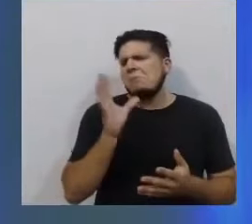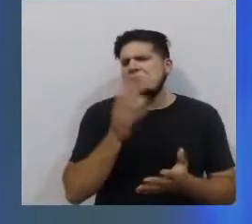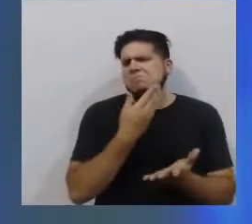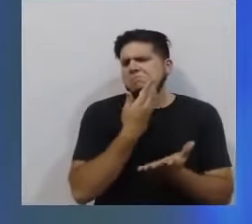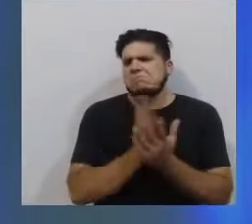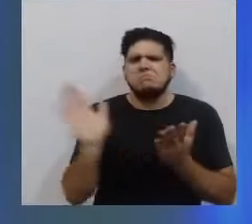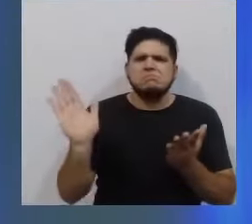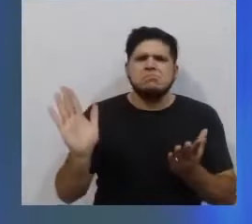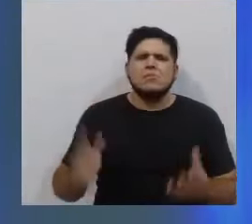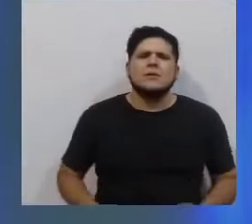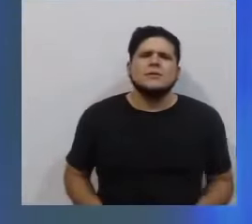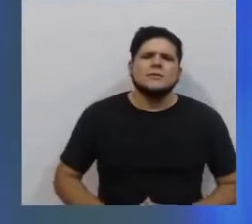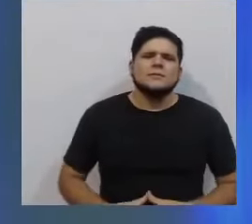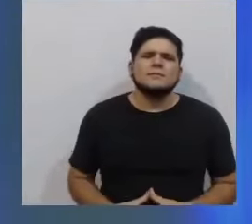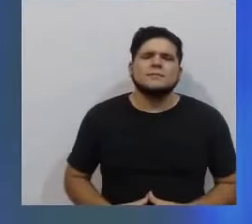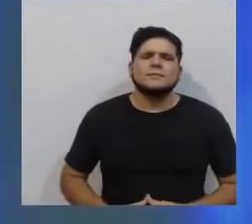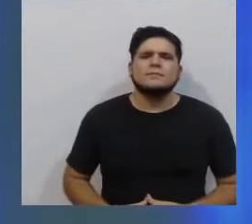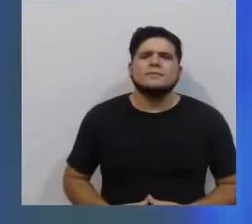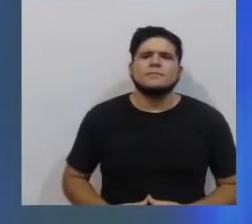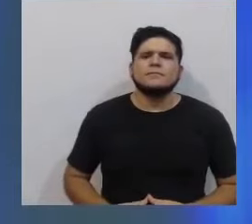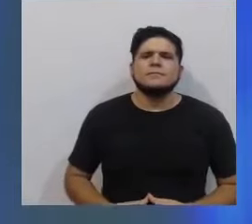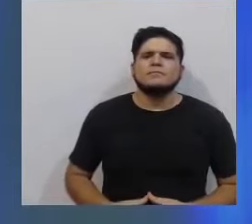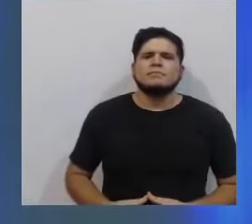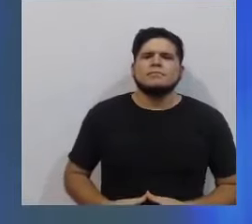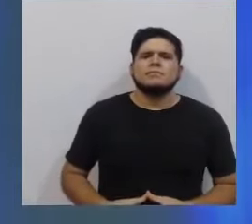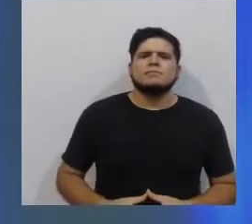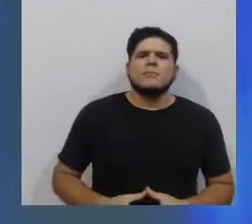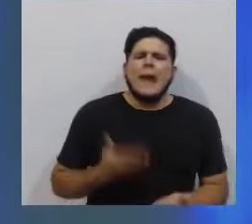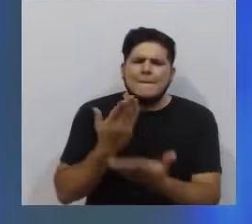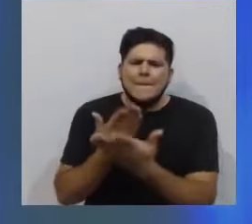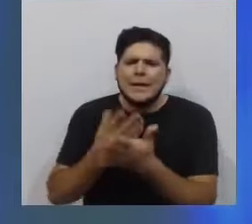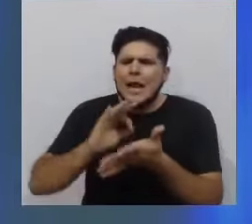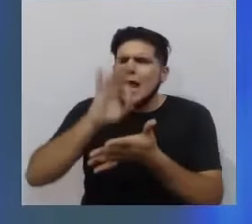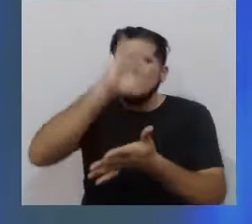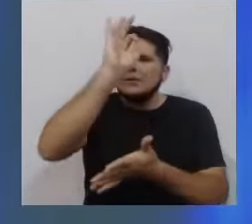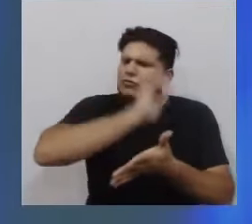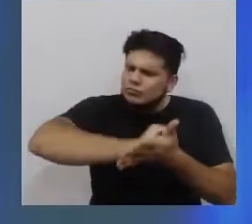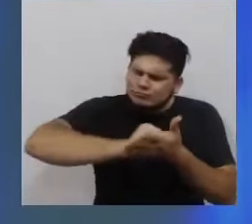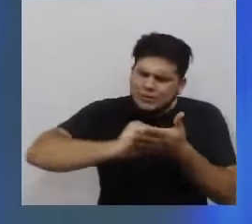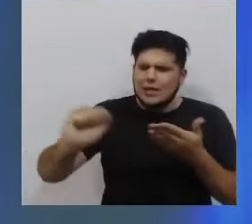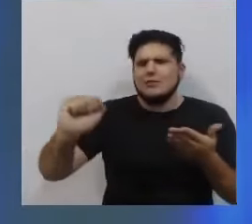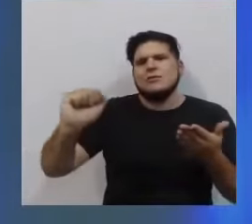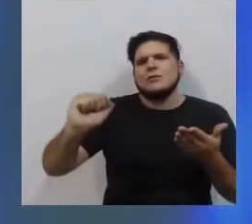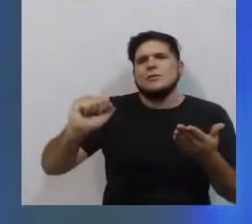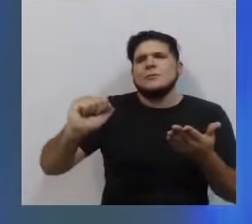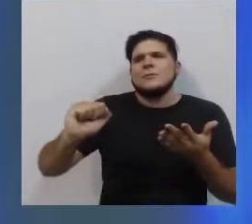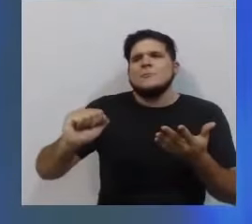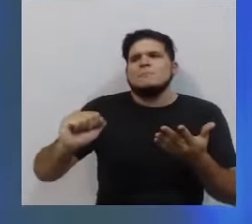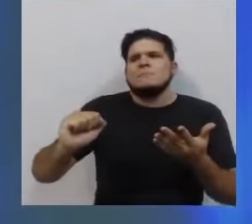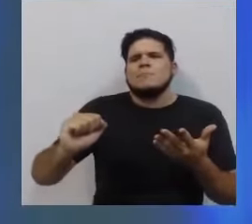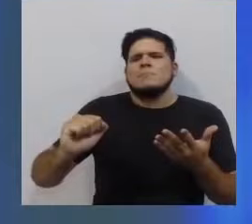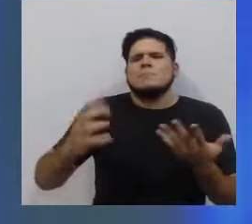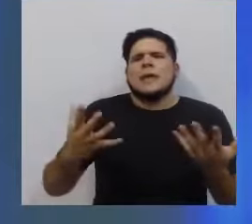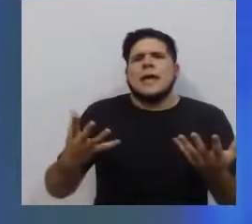quiero entender como él opera y el espíritu santo te ayuda a poder discernir lo una mente